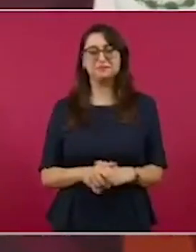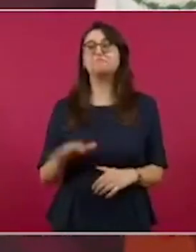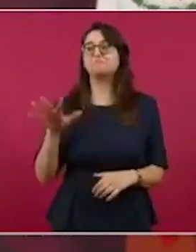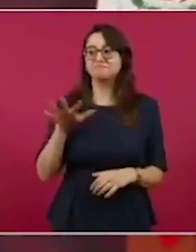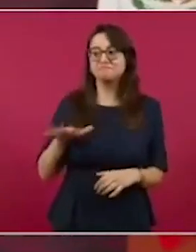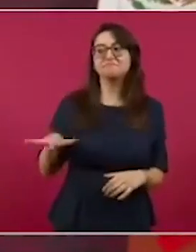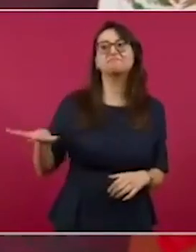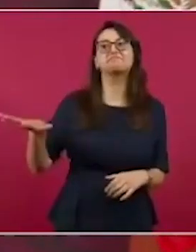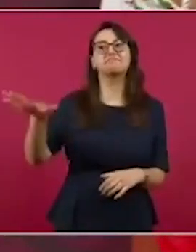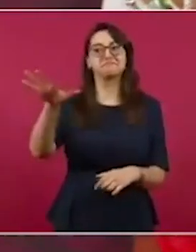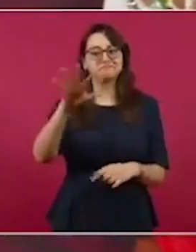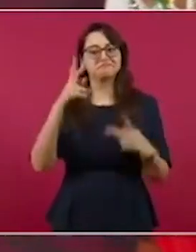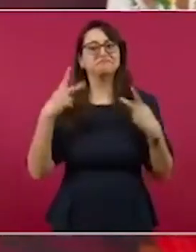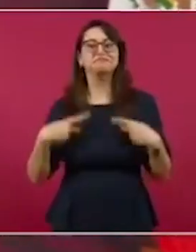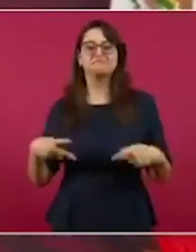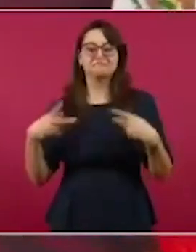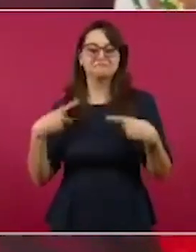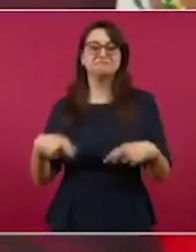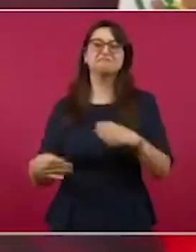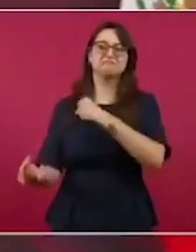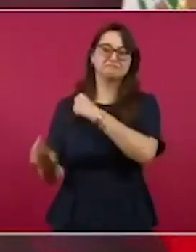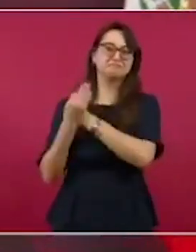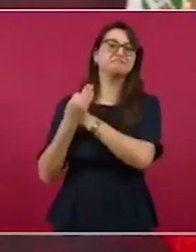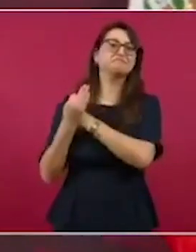El pueblo, que es mucha pieza.